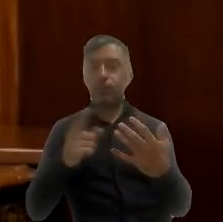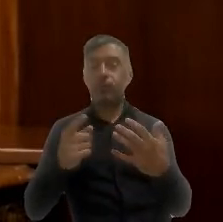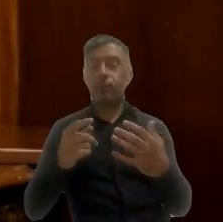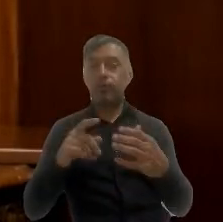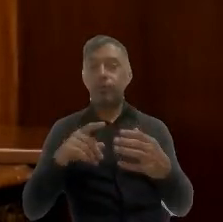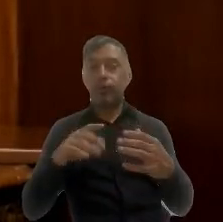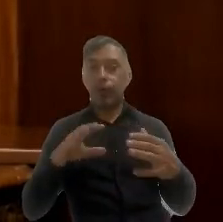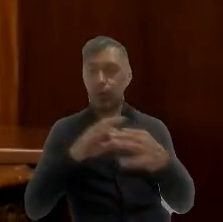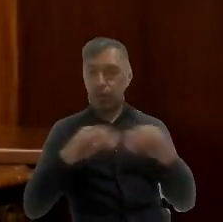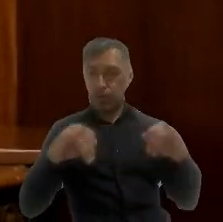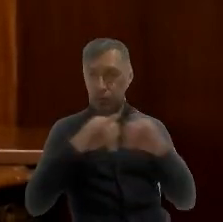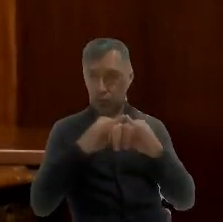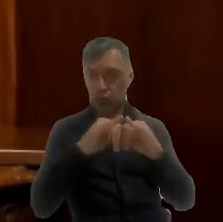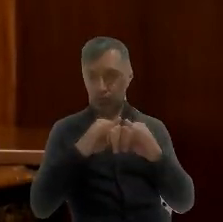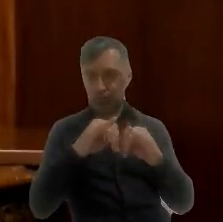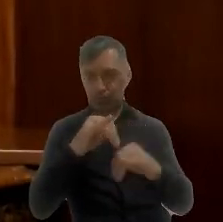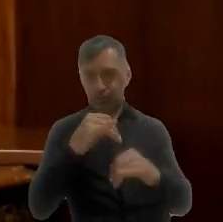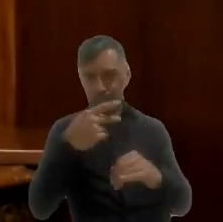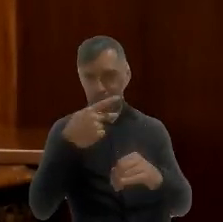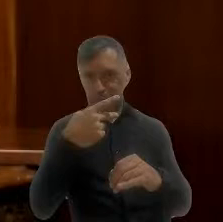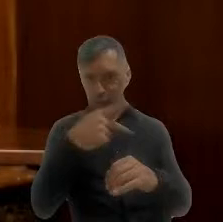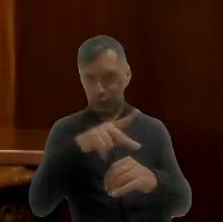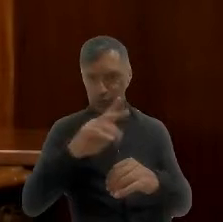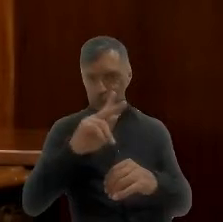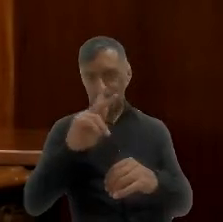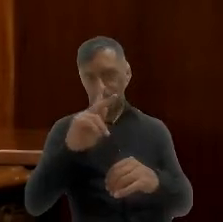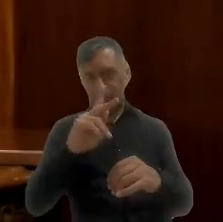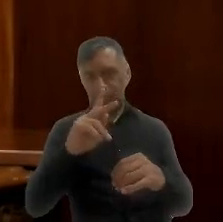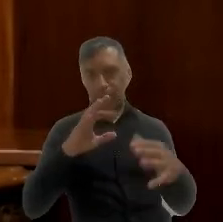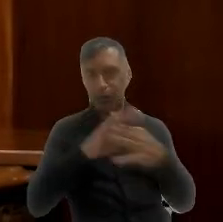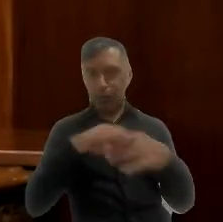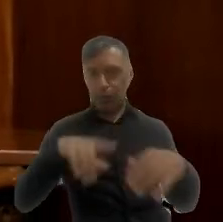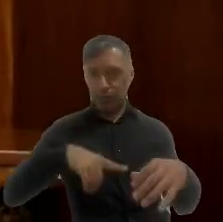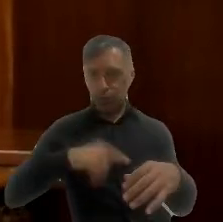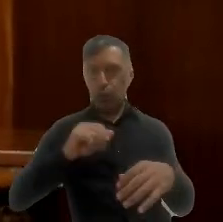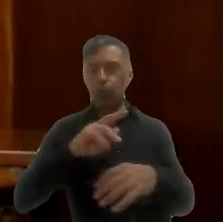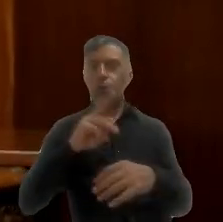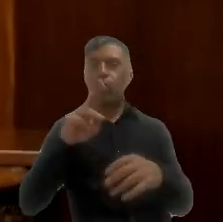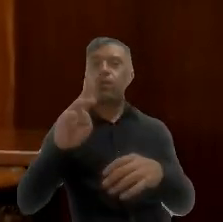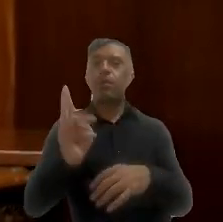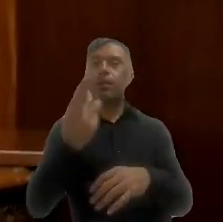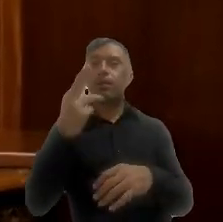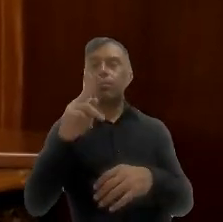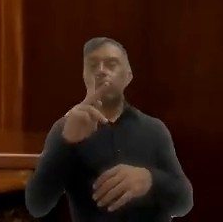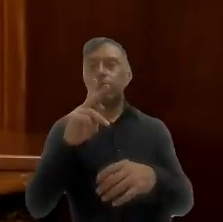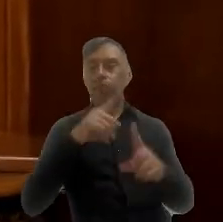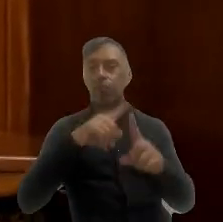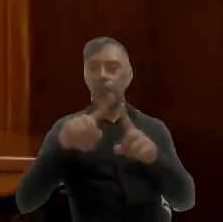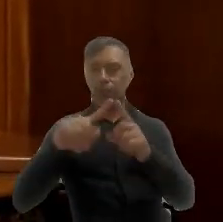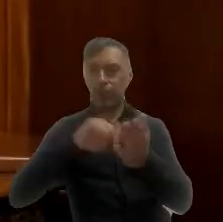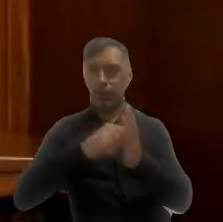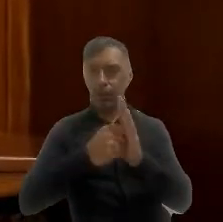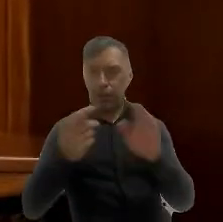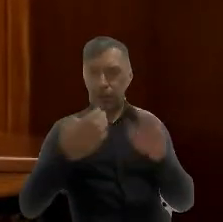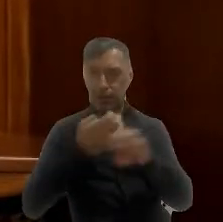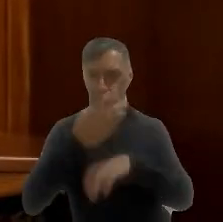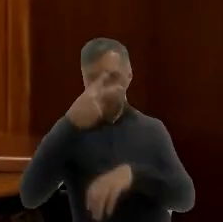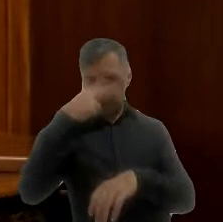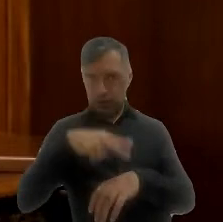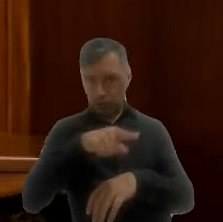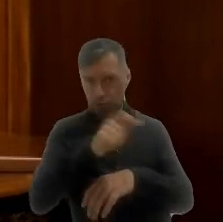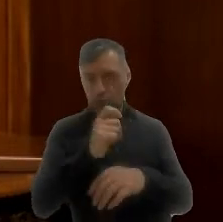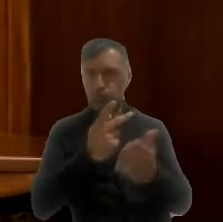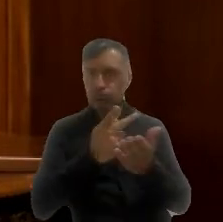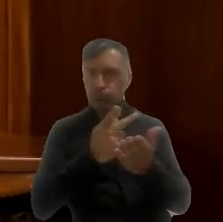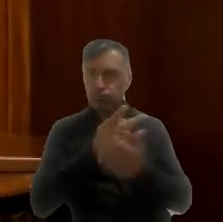Politécnica del Valle de México, tiene como misión ofrecer servicios educativos de calidad con reconocimiento